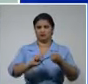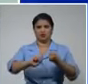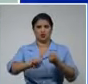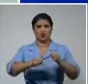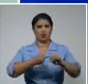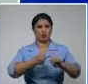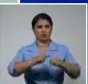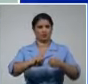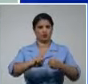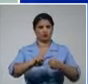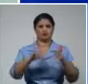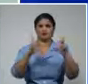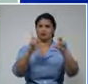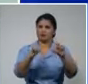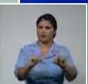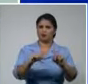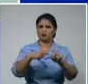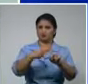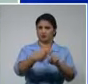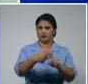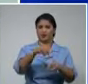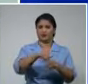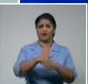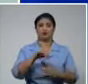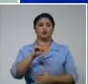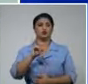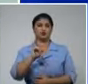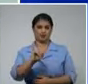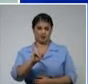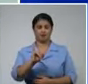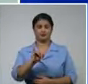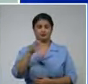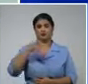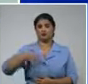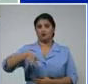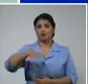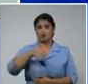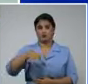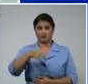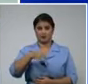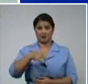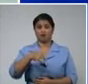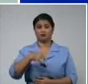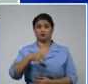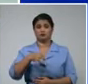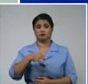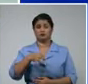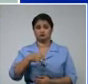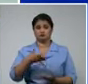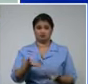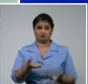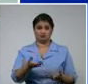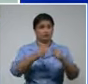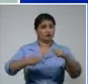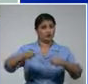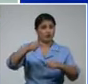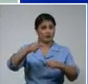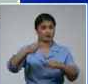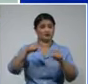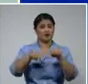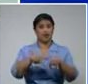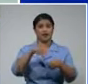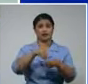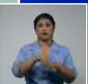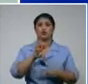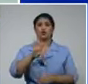anterior, tiene 6 casos autóctonos ayer, el mayor número en el municipio cabecera, 4, y en